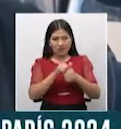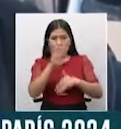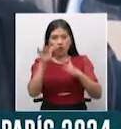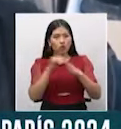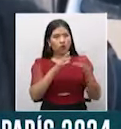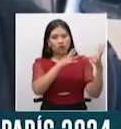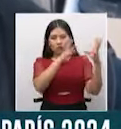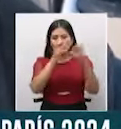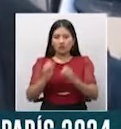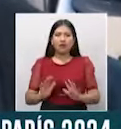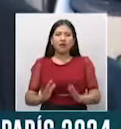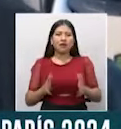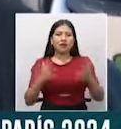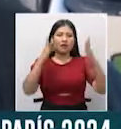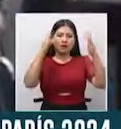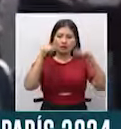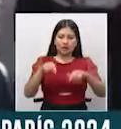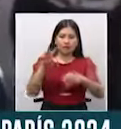gobernación.